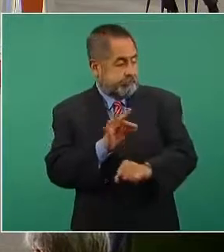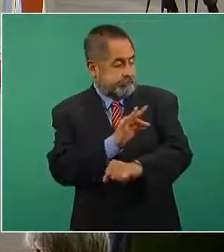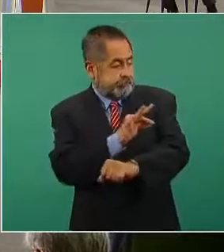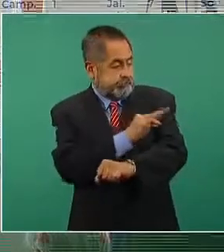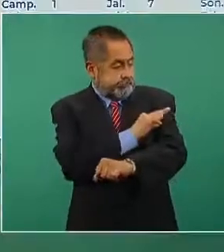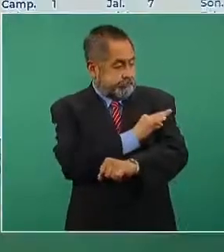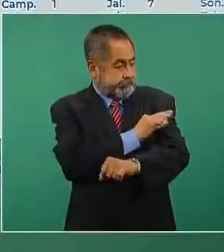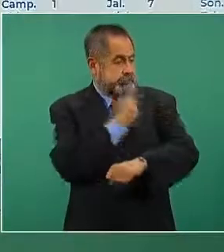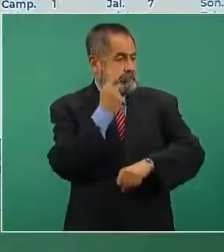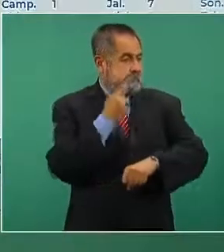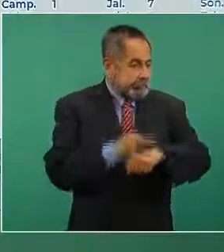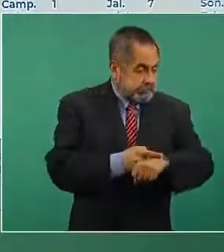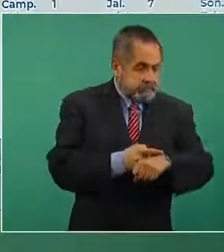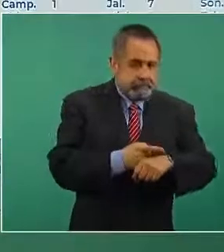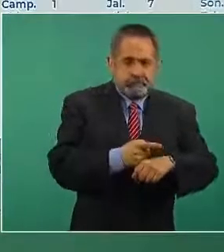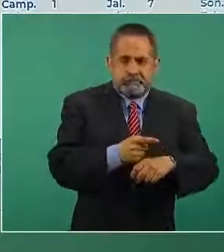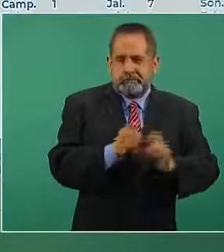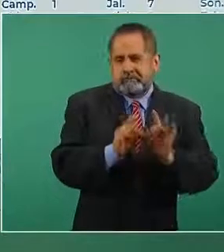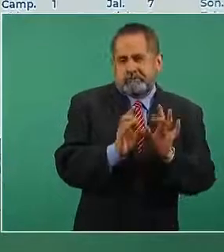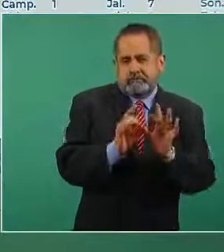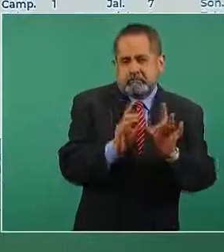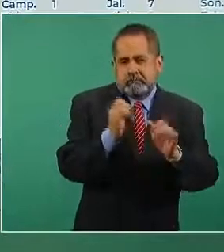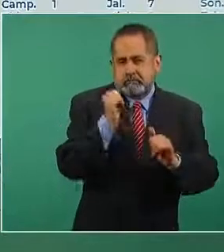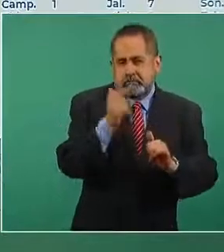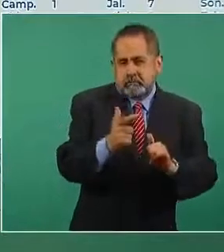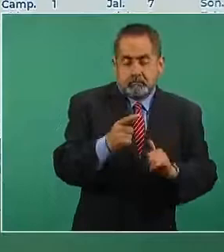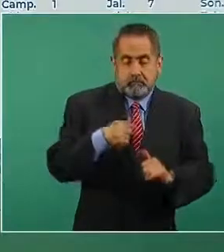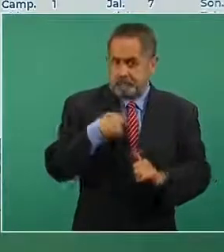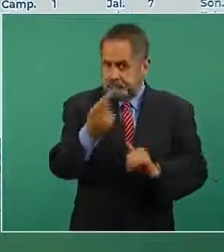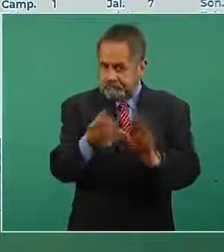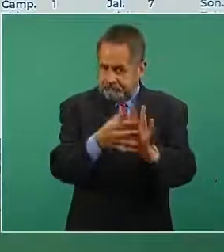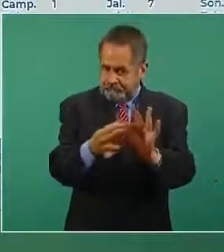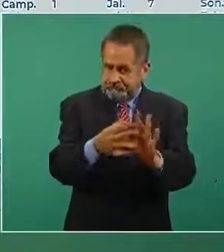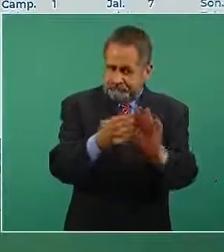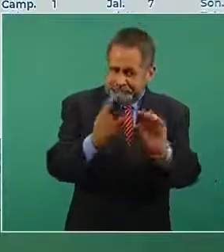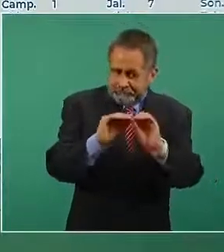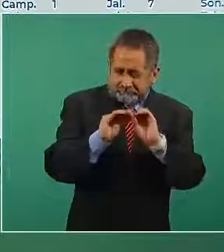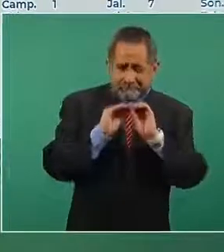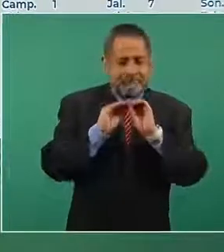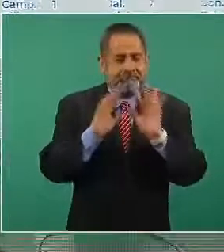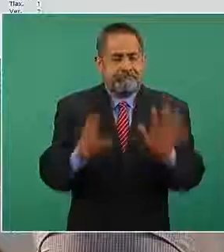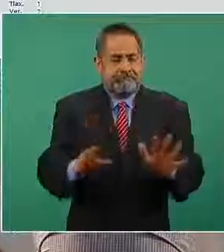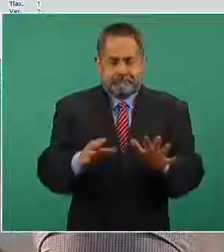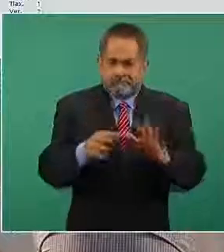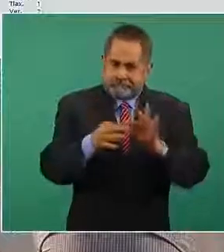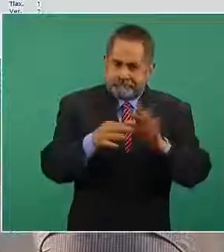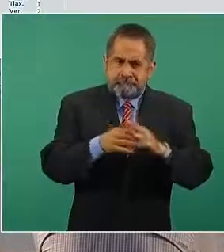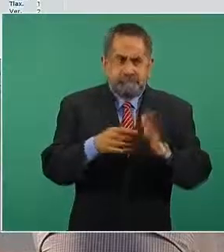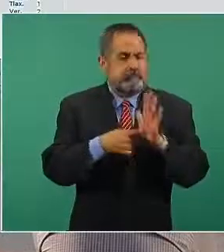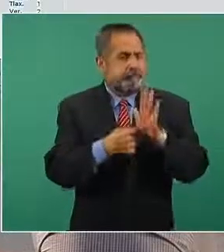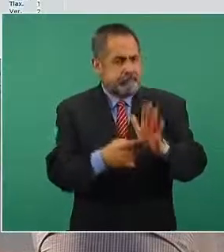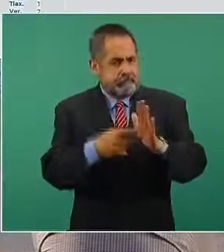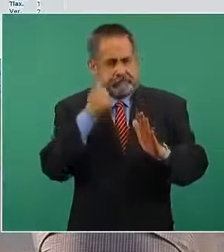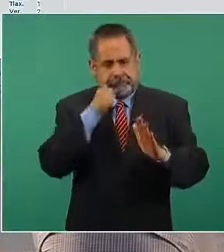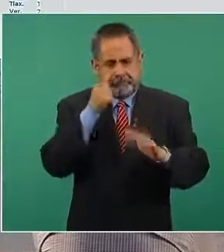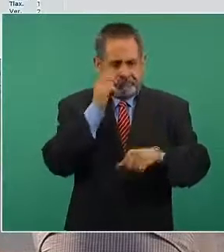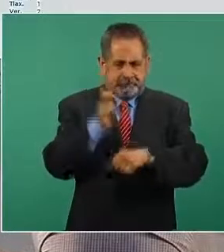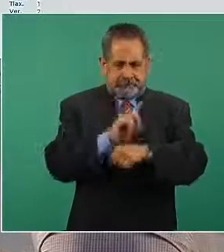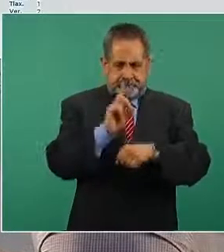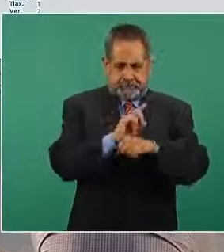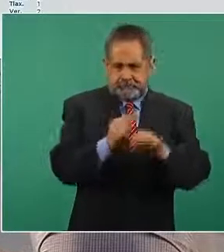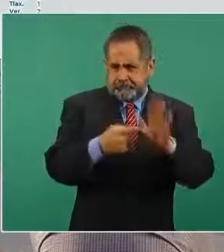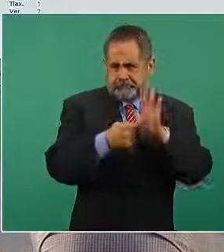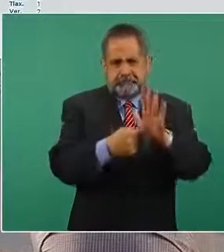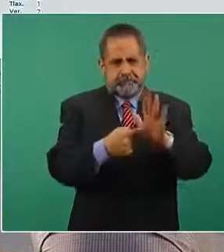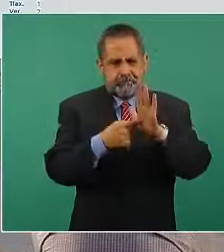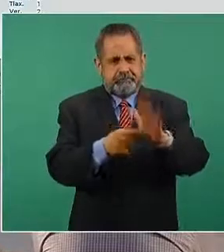vacunación e inmunización. Es muy importante comentarlos de manera clara, de manera abierta, transparente, y nosotros lo presentamos todos los días, todos